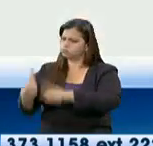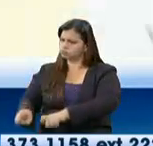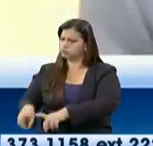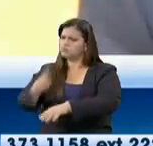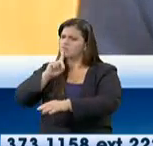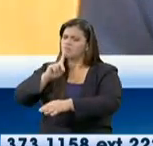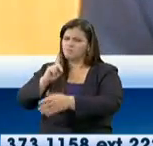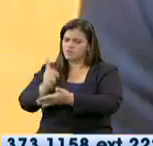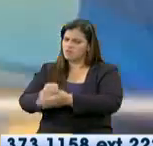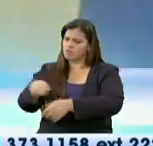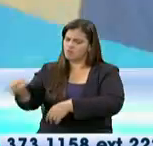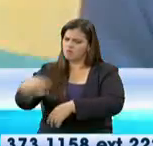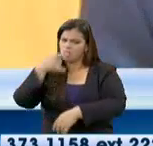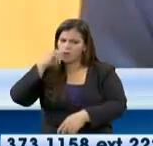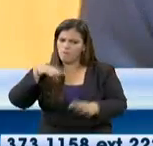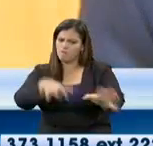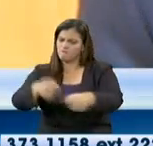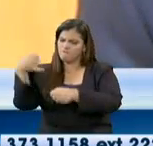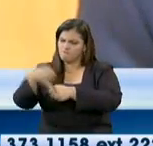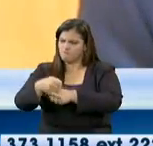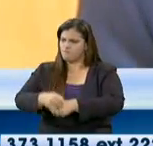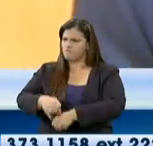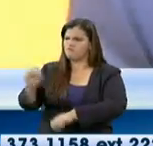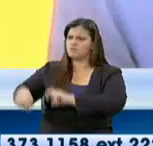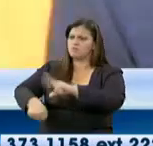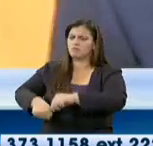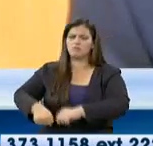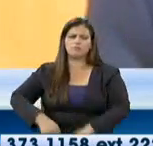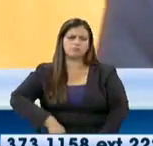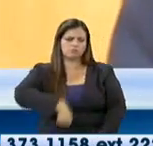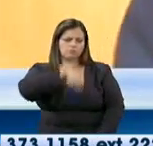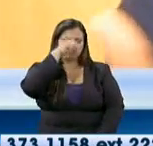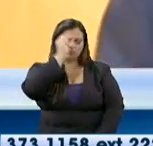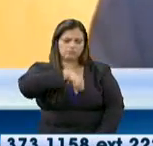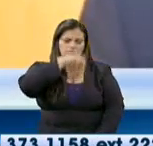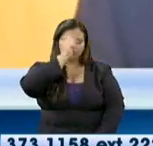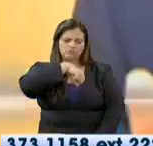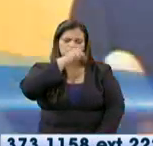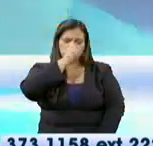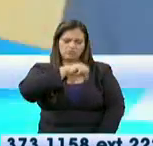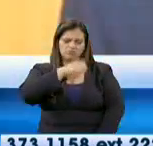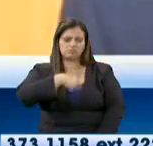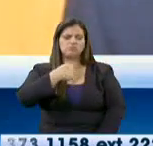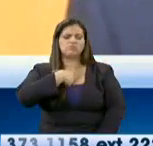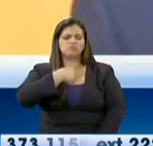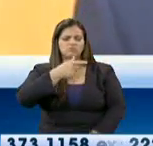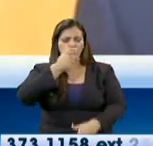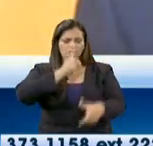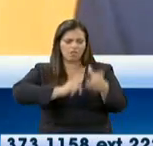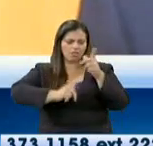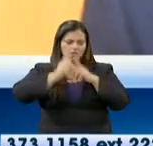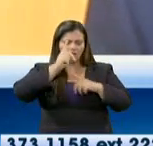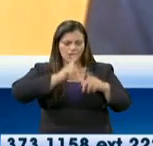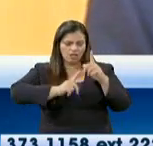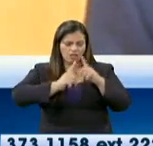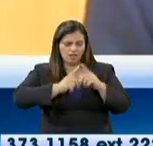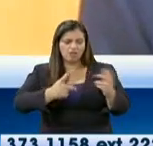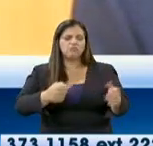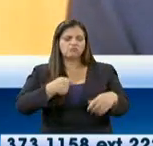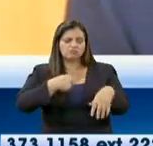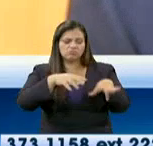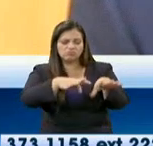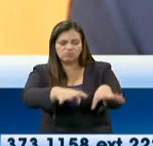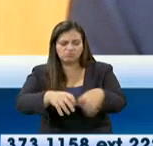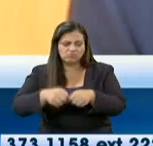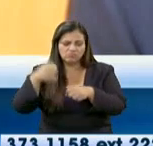acusaciones. Dice en la audiencia que ha venido ebrio, que no se ha contradecido en lo que él es autor, pues, de